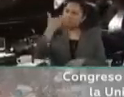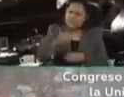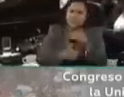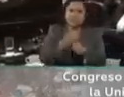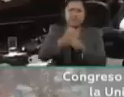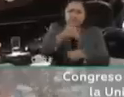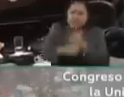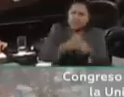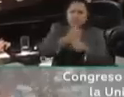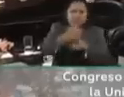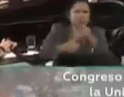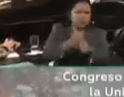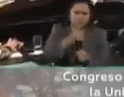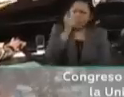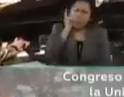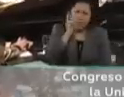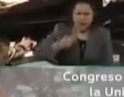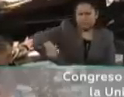Quiero